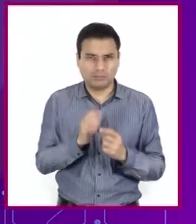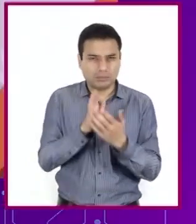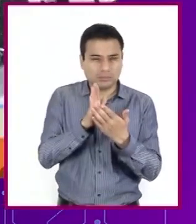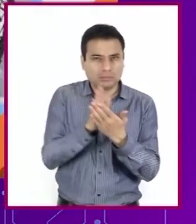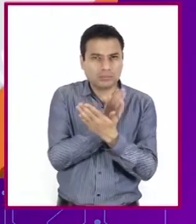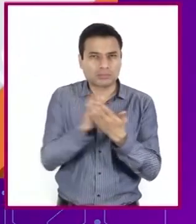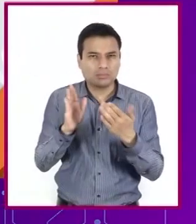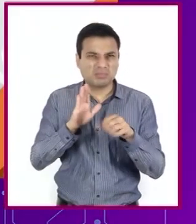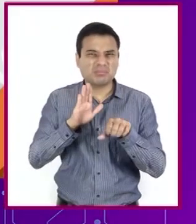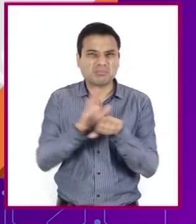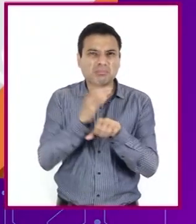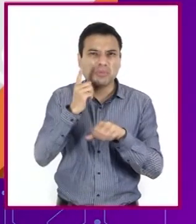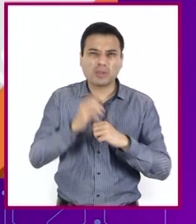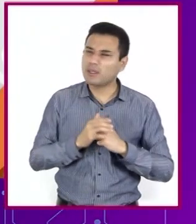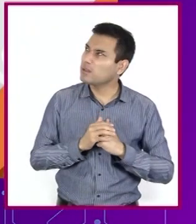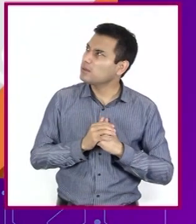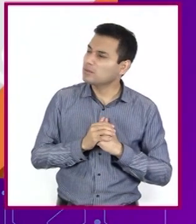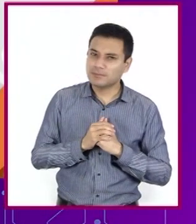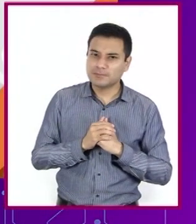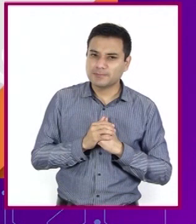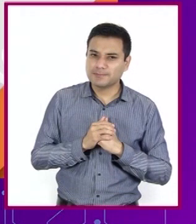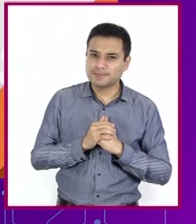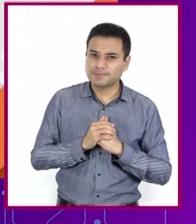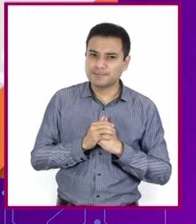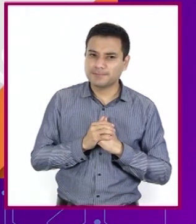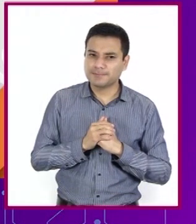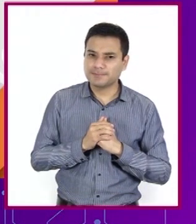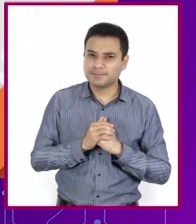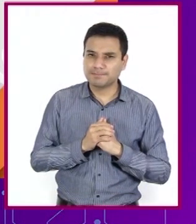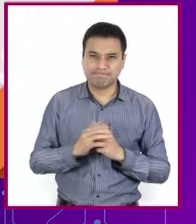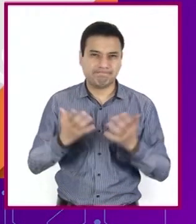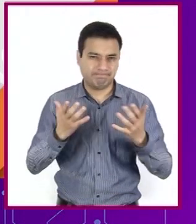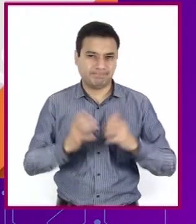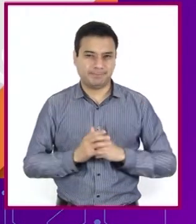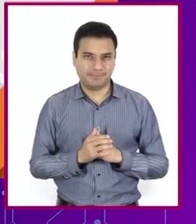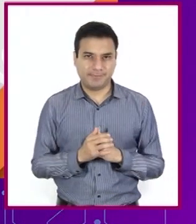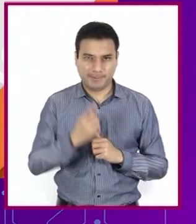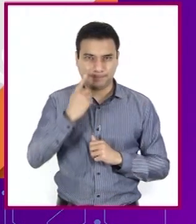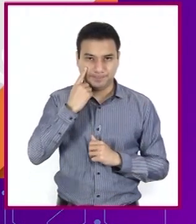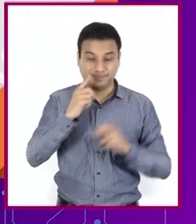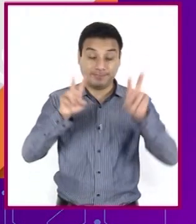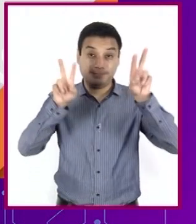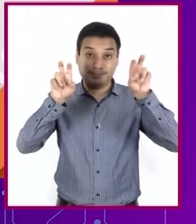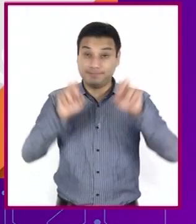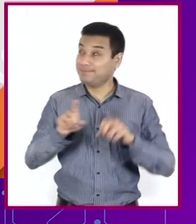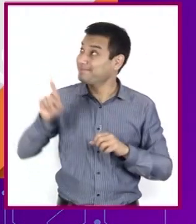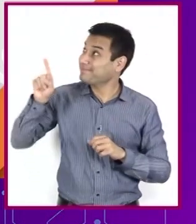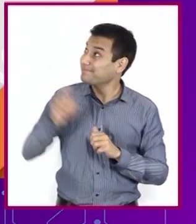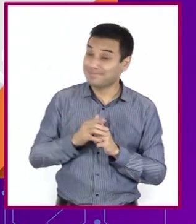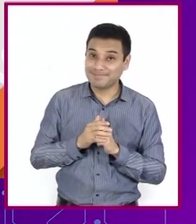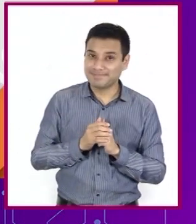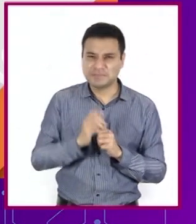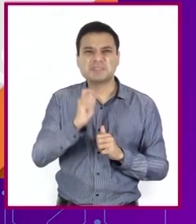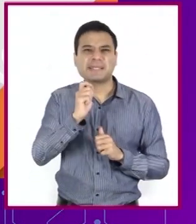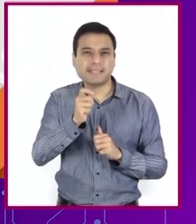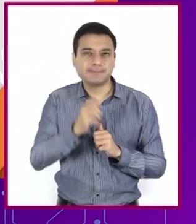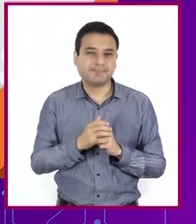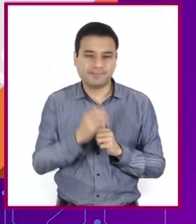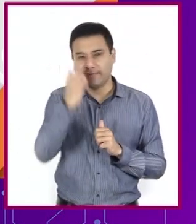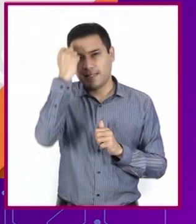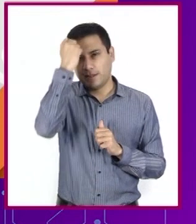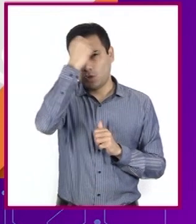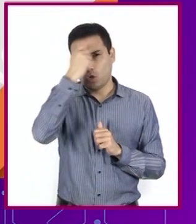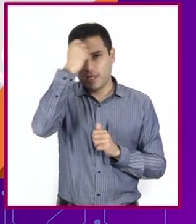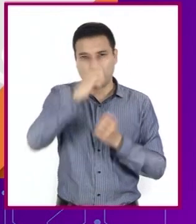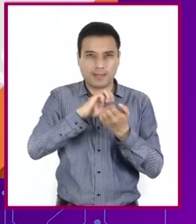clasificando? El darwinismo social es una corriente derivada de la teoría de la evolución. Sostiene